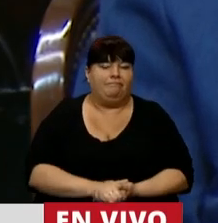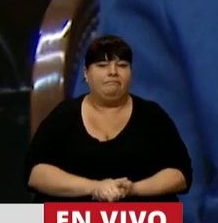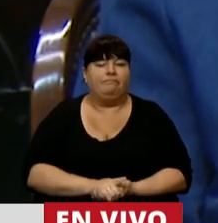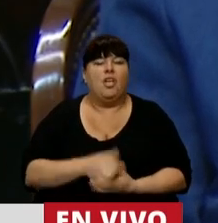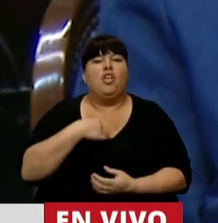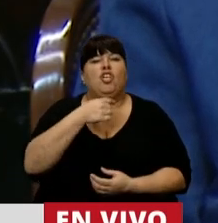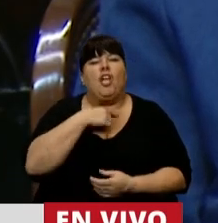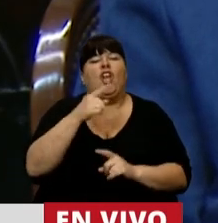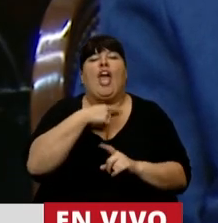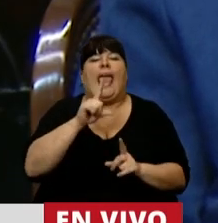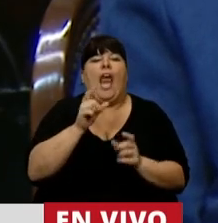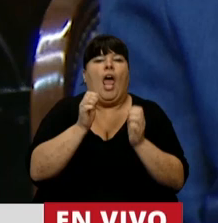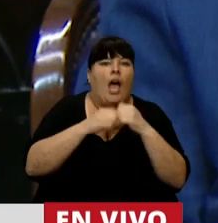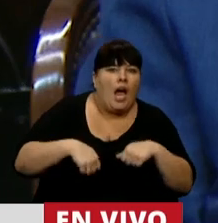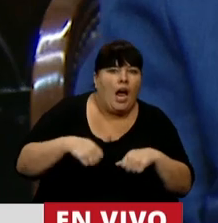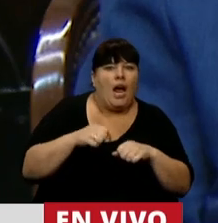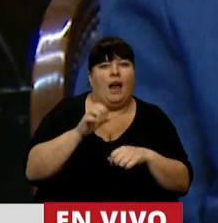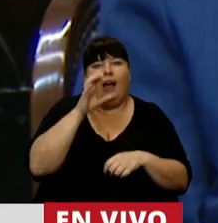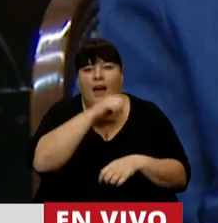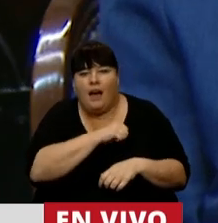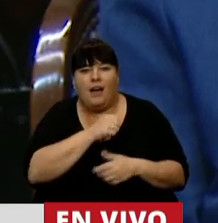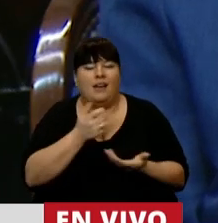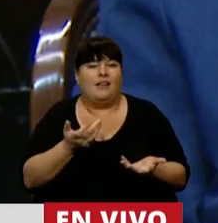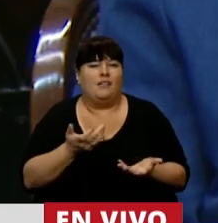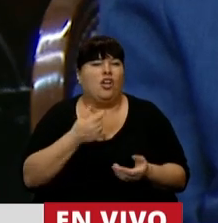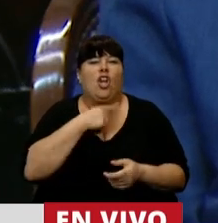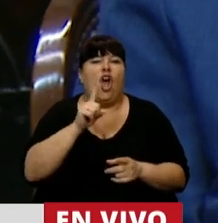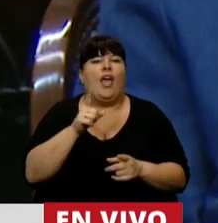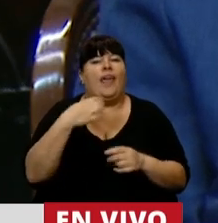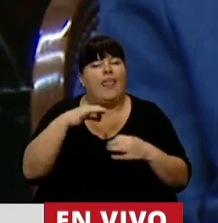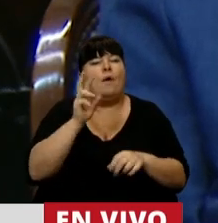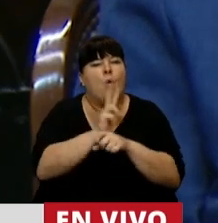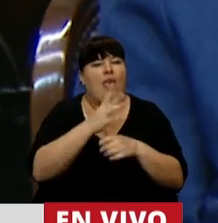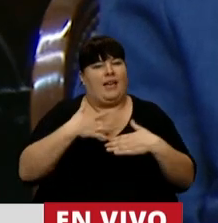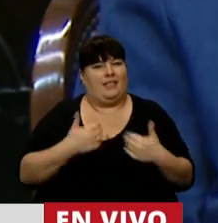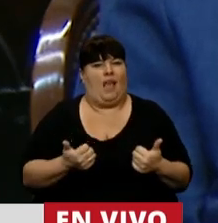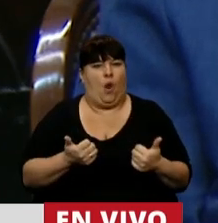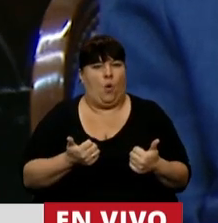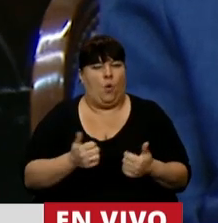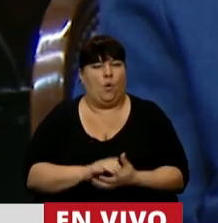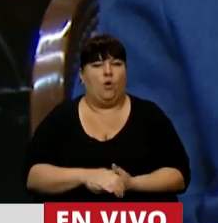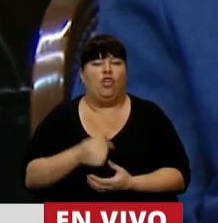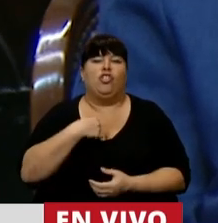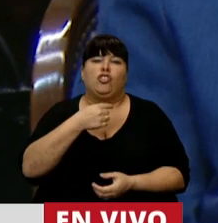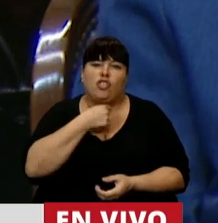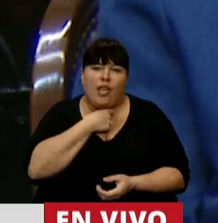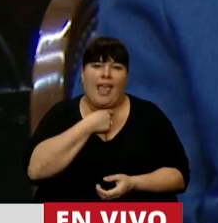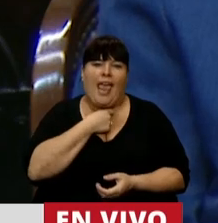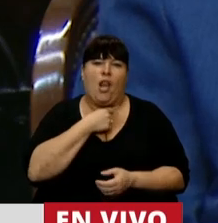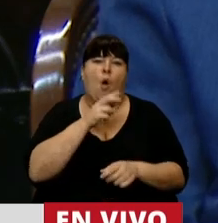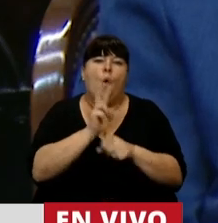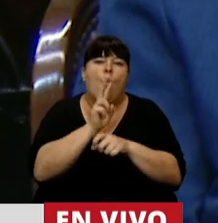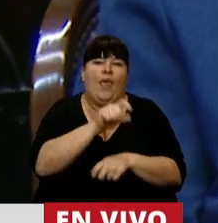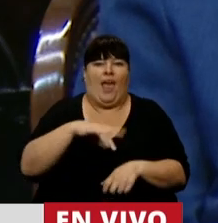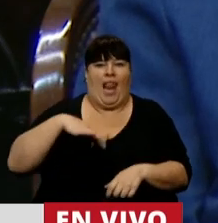Quiero que no tengan que ocultarse y no descuiden su salud. Quiero que puedan cuidar